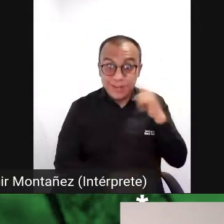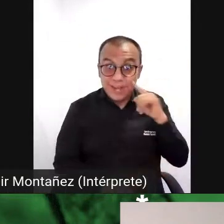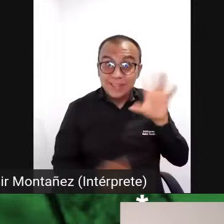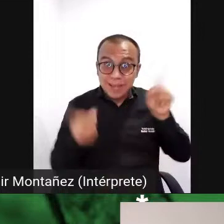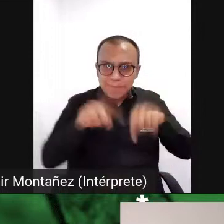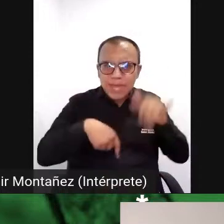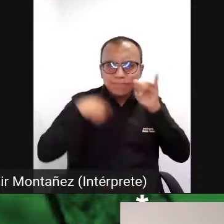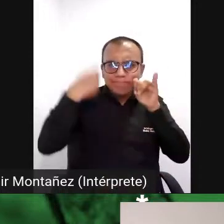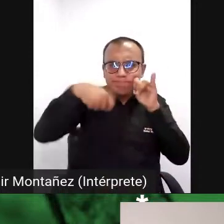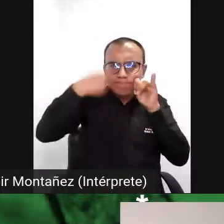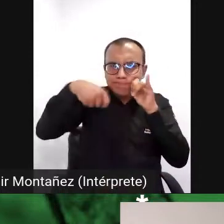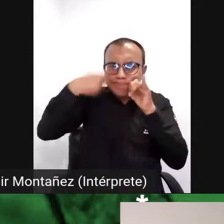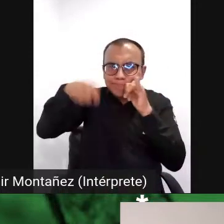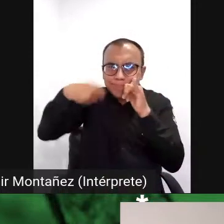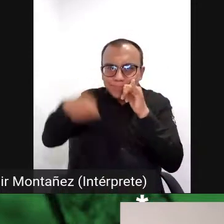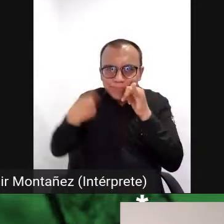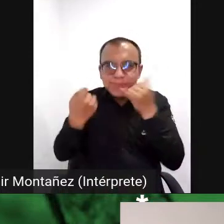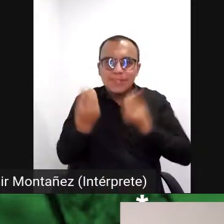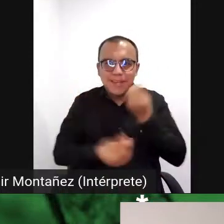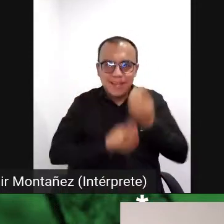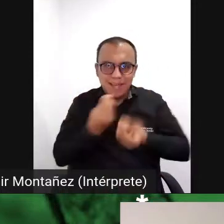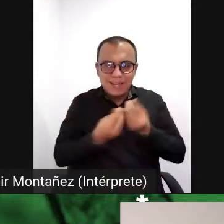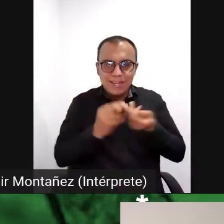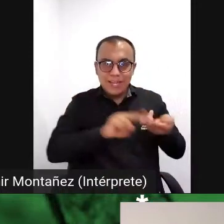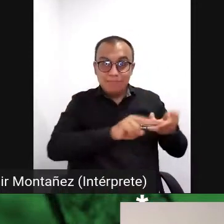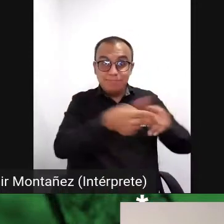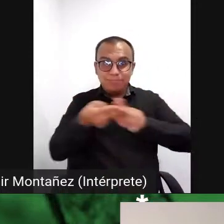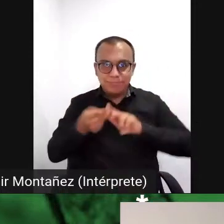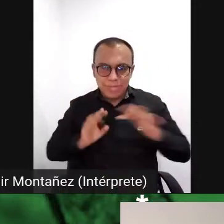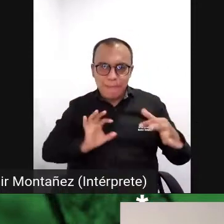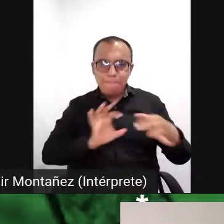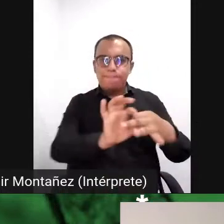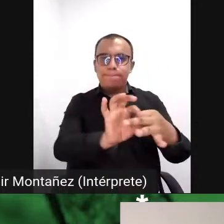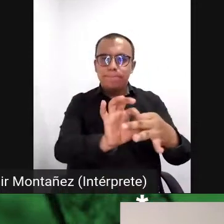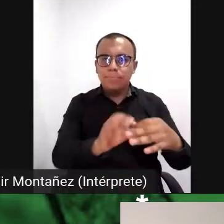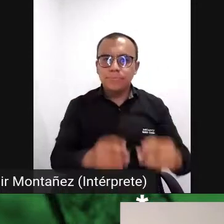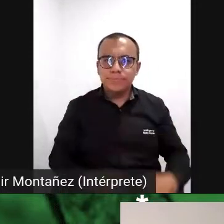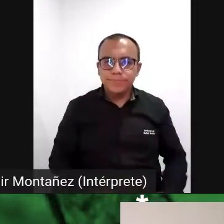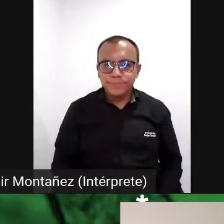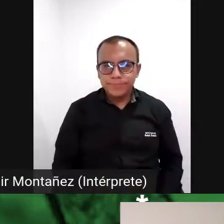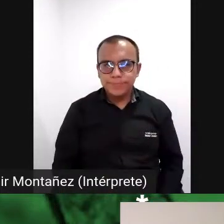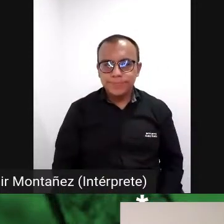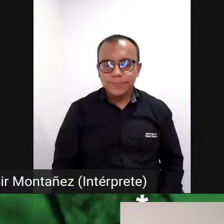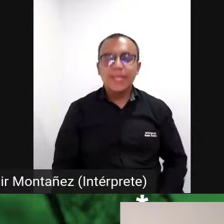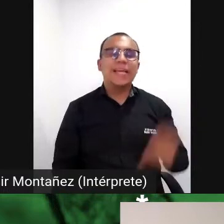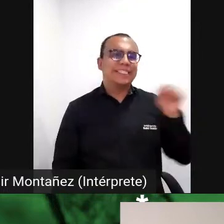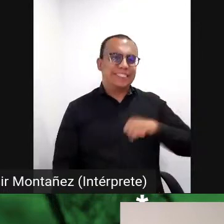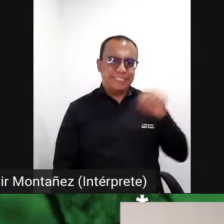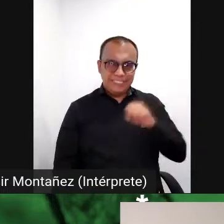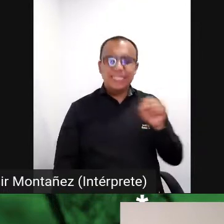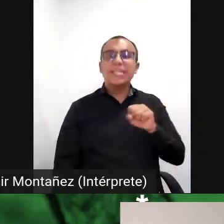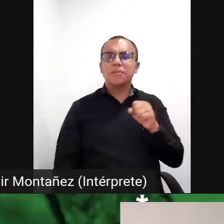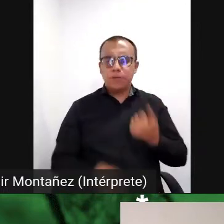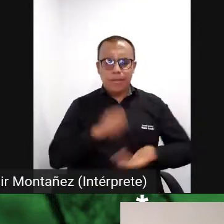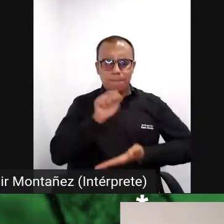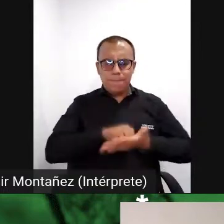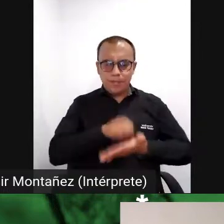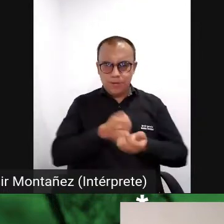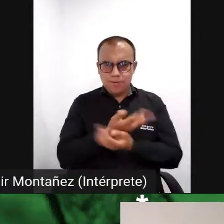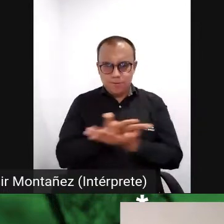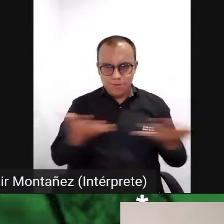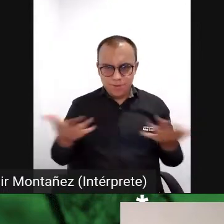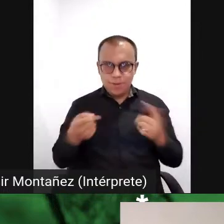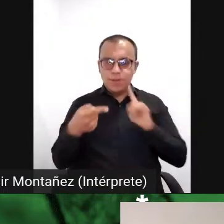documental que pues, va en, mismo, en la misma línea. Sí, se produjeron como varios materiales. Por un lado, digamos, iban